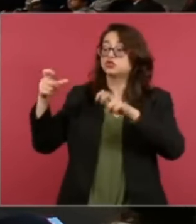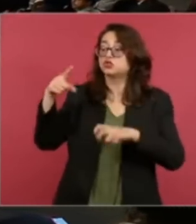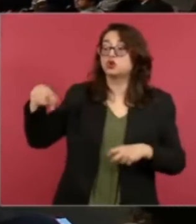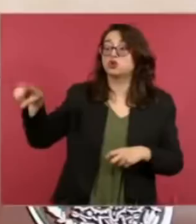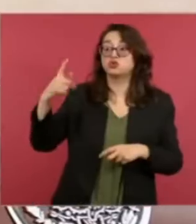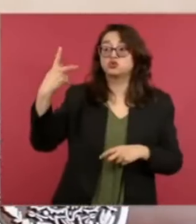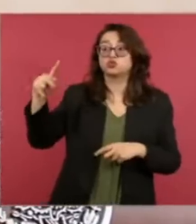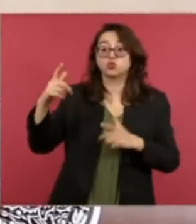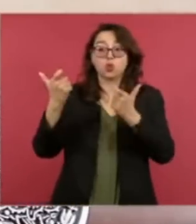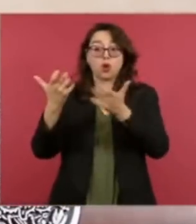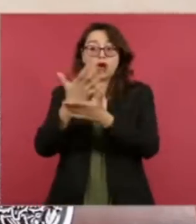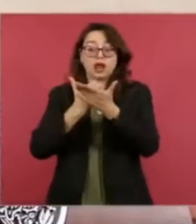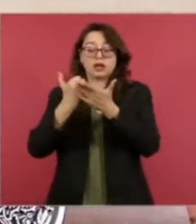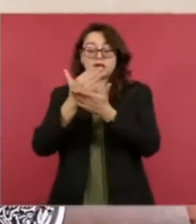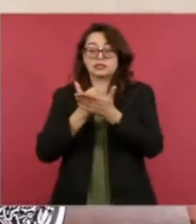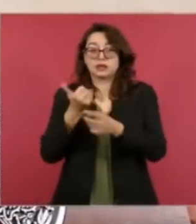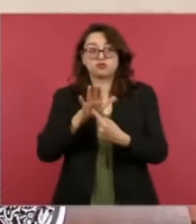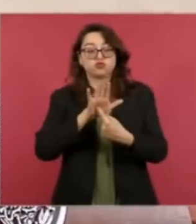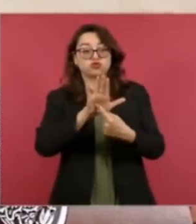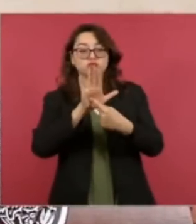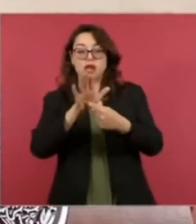ellos son los que usan más